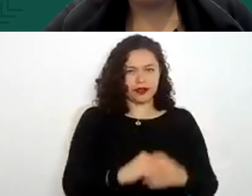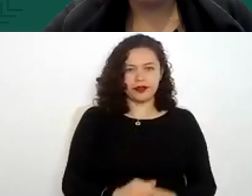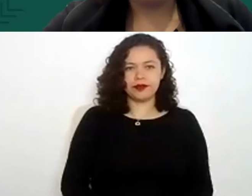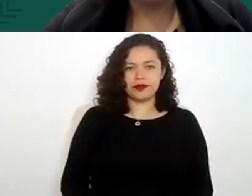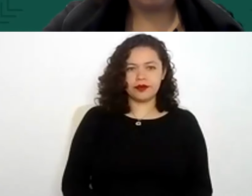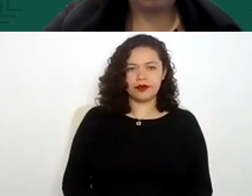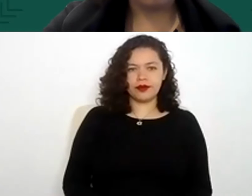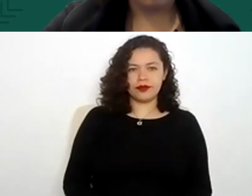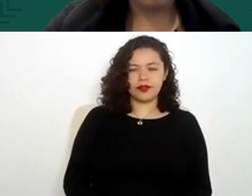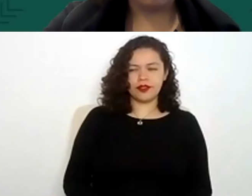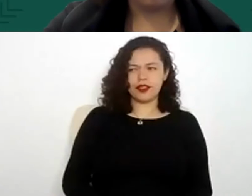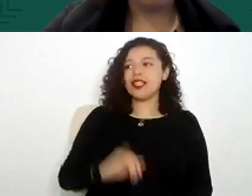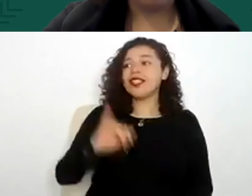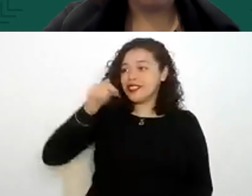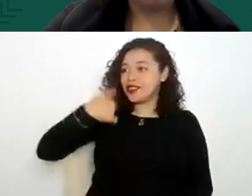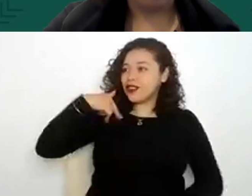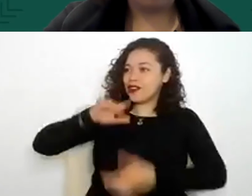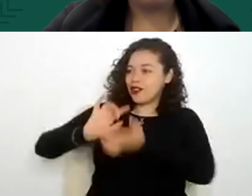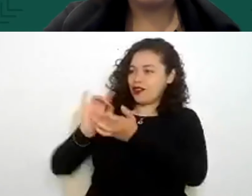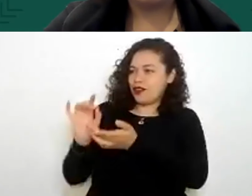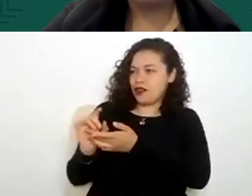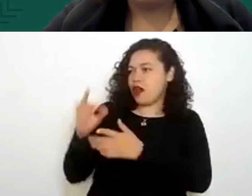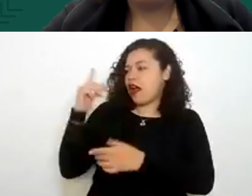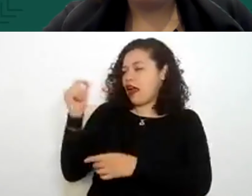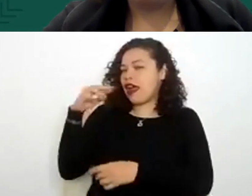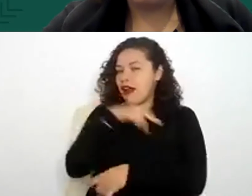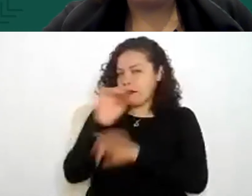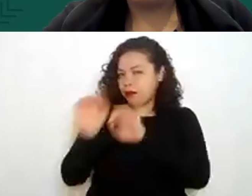armo un ratito y te lo mando.